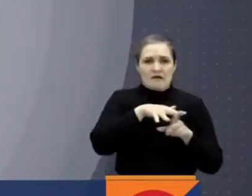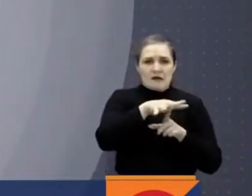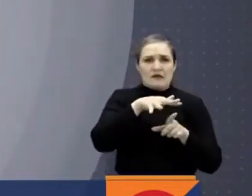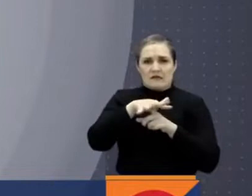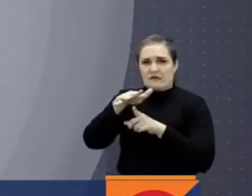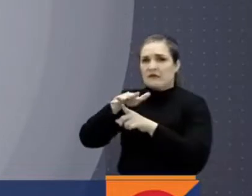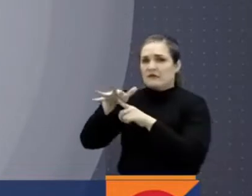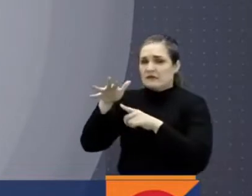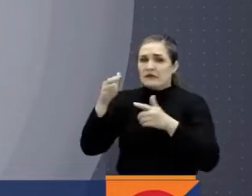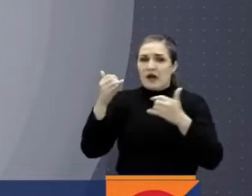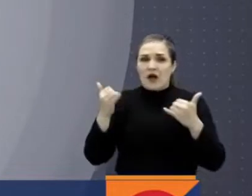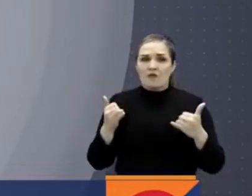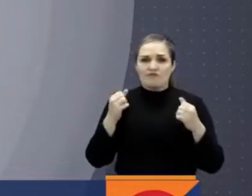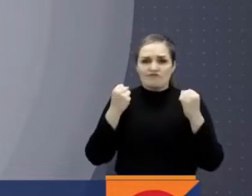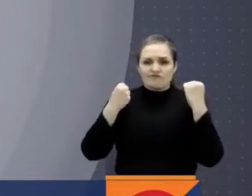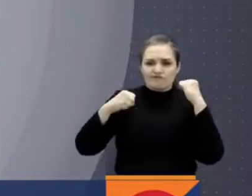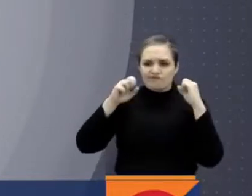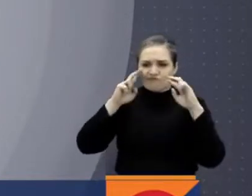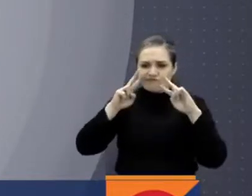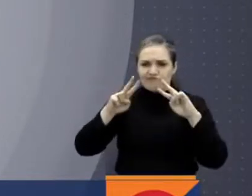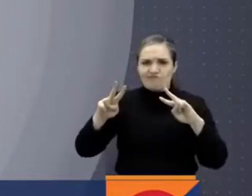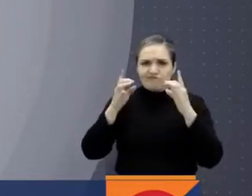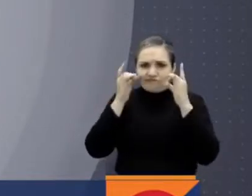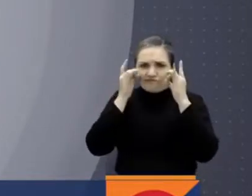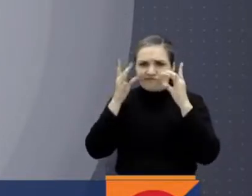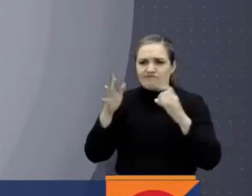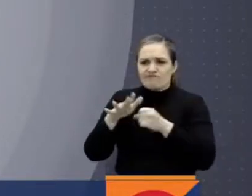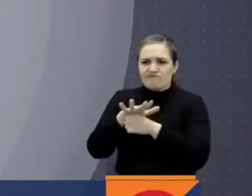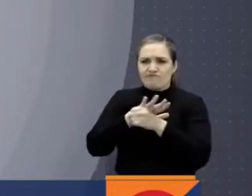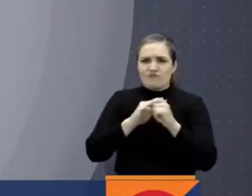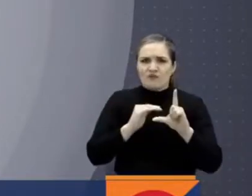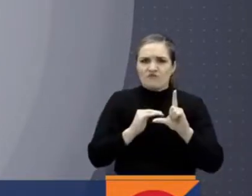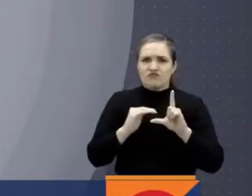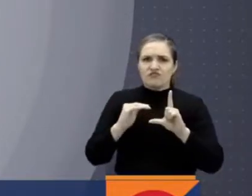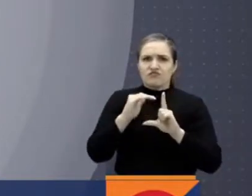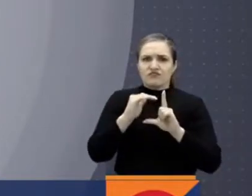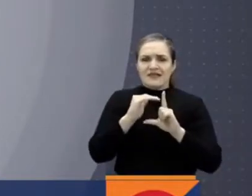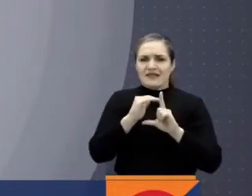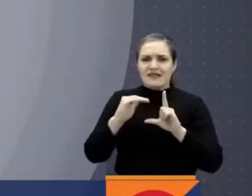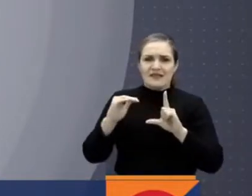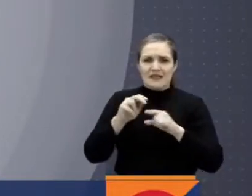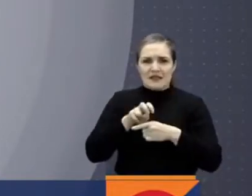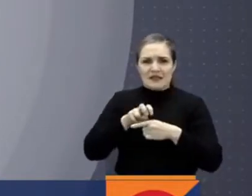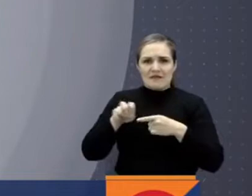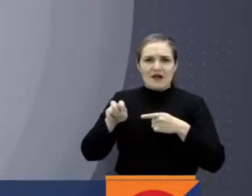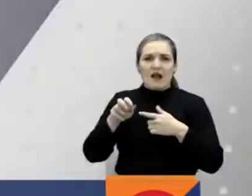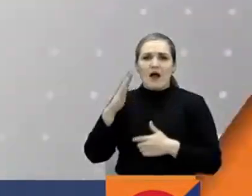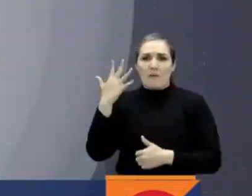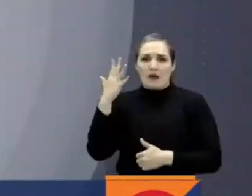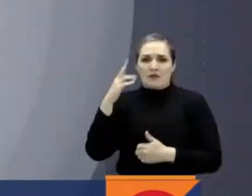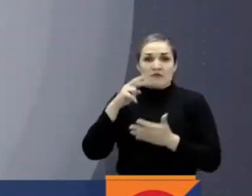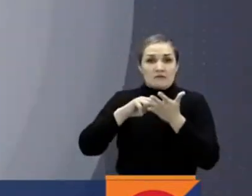Autoridades declararon alerta amarilla para agilizar atención de lesionados. 14 fueron dados de alta.